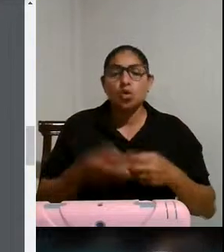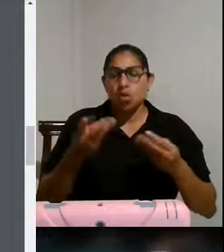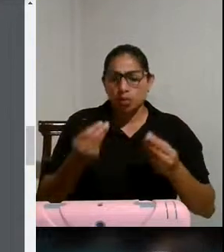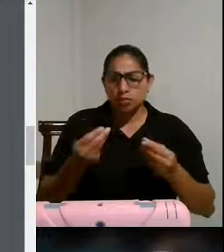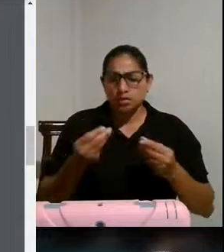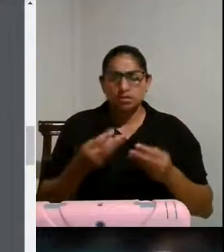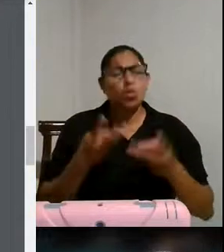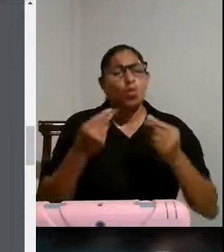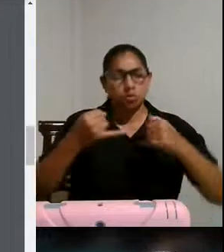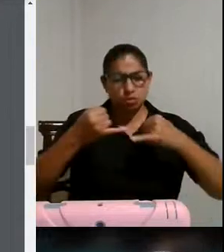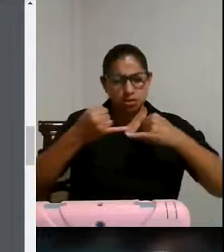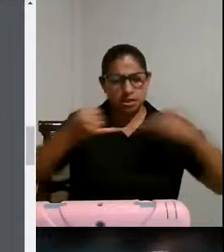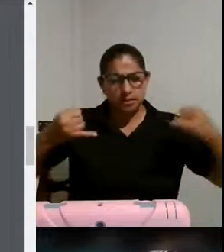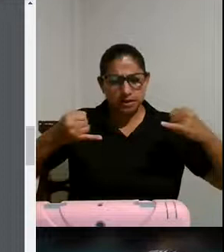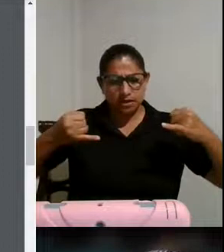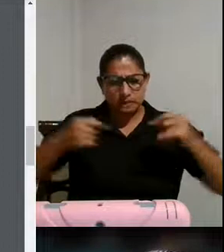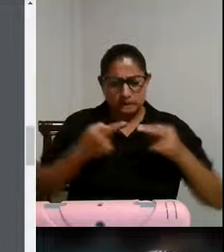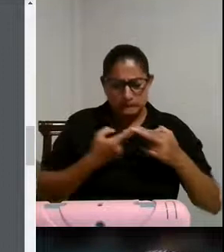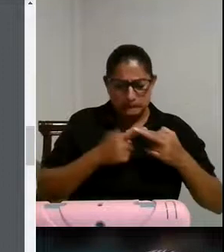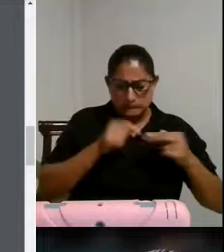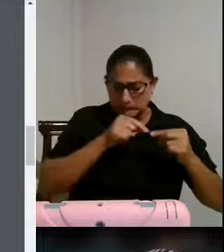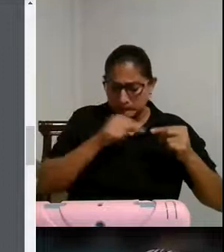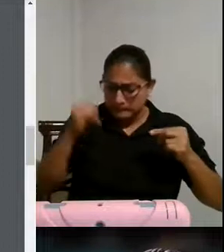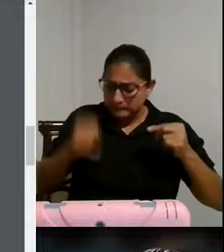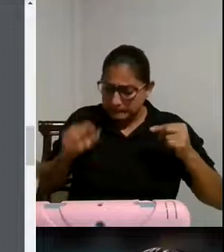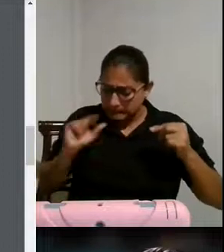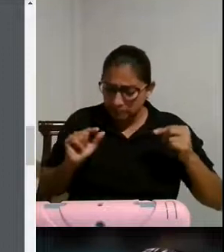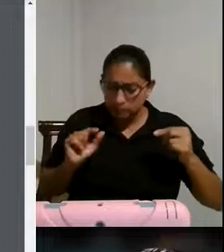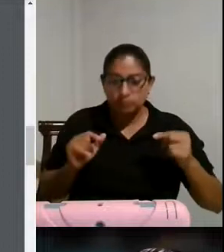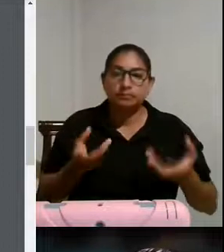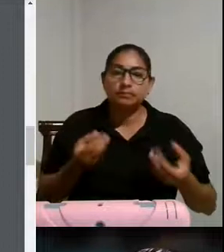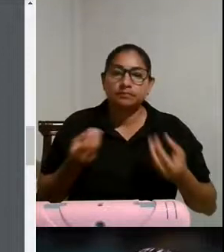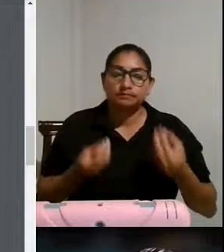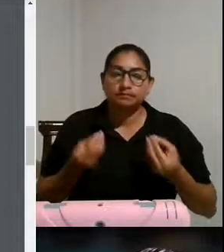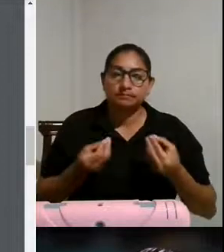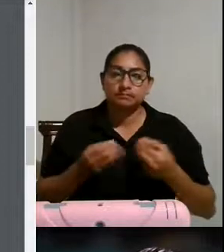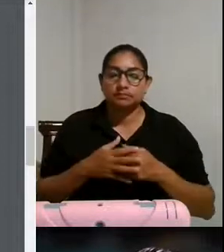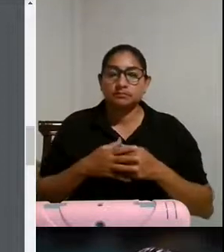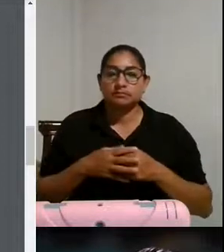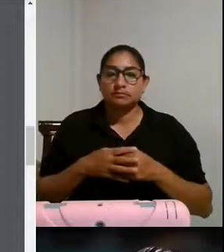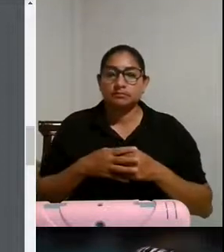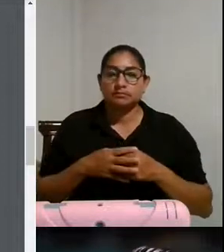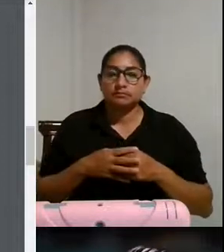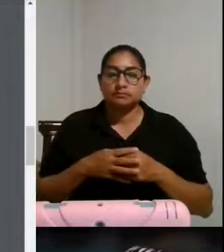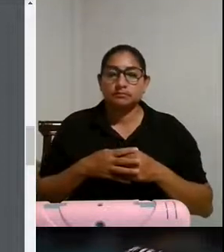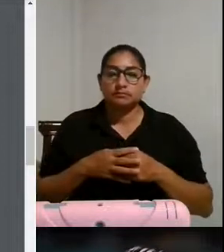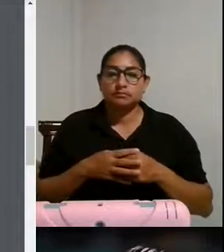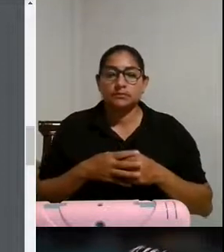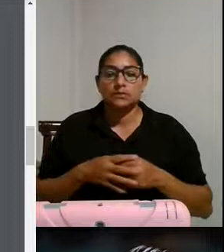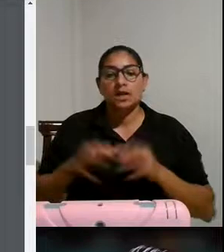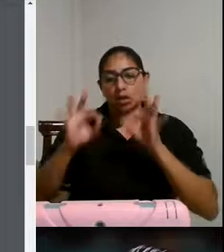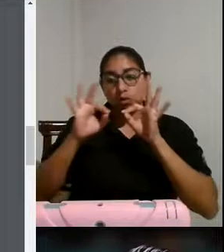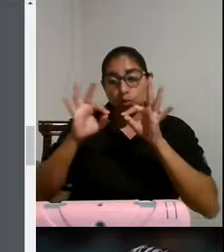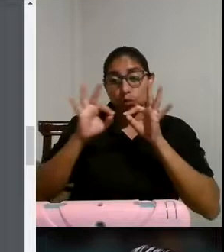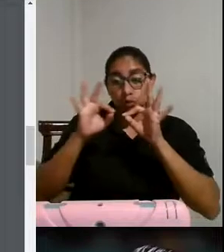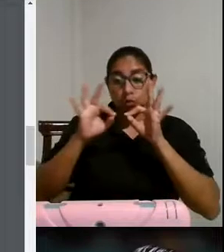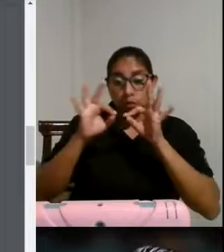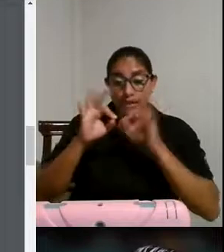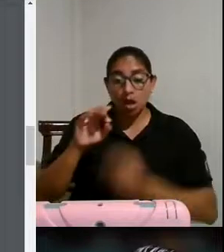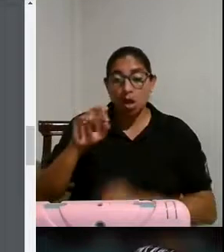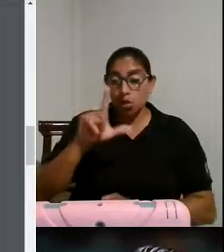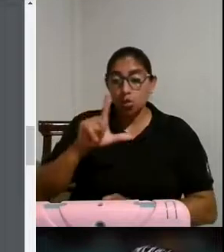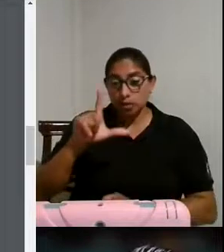límite? Bueno, para calcular ese límite, la unidad didáctica y la tutoría del lunes nos decían